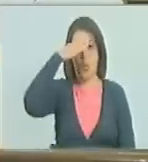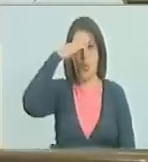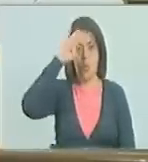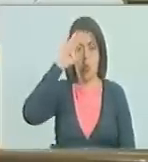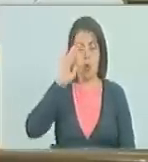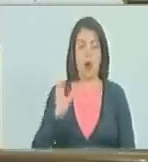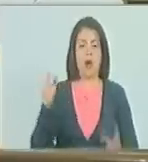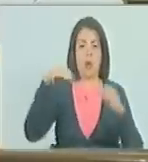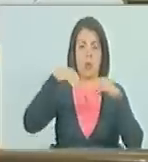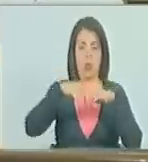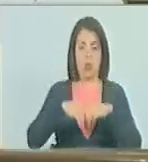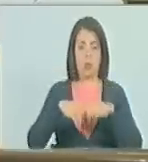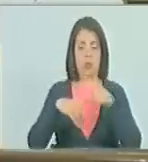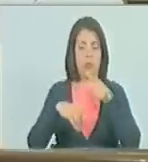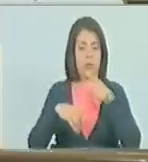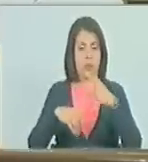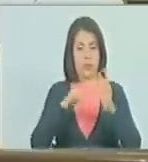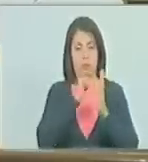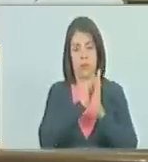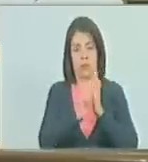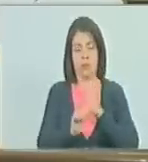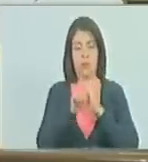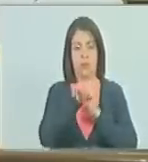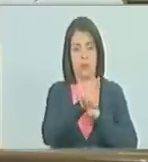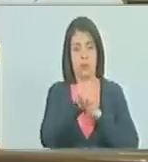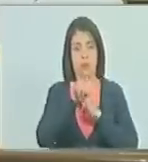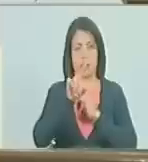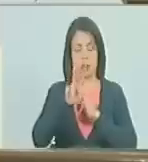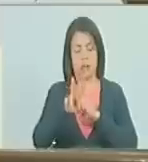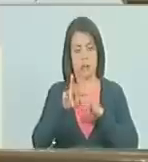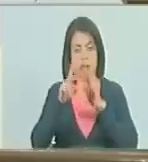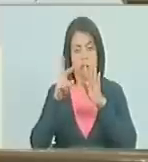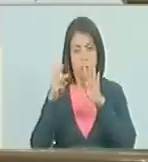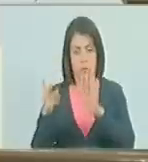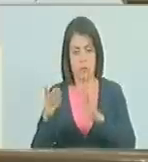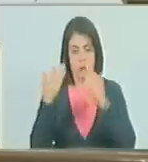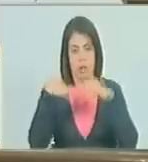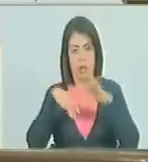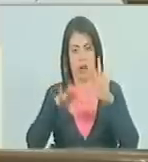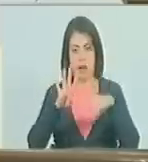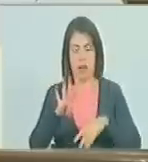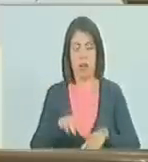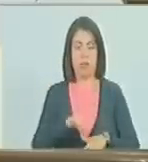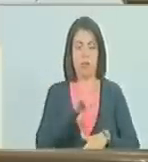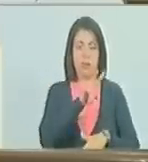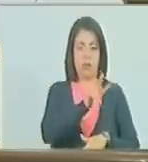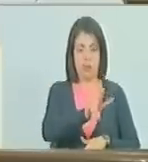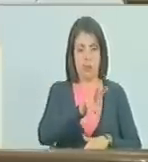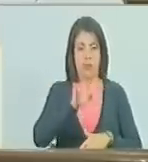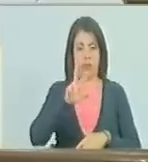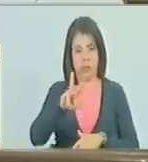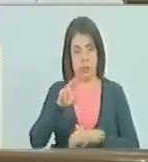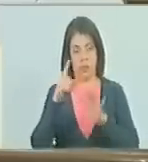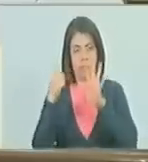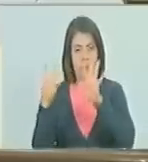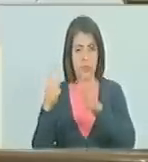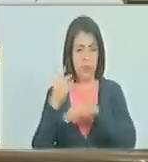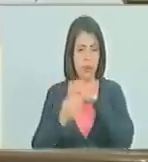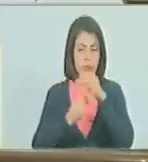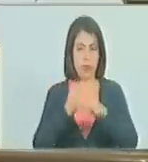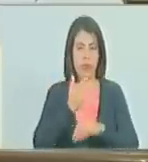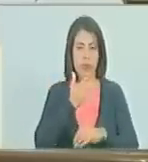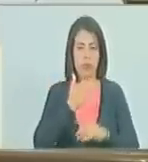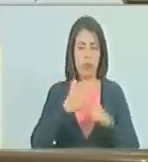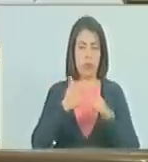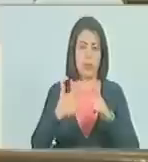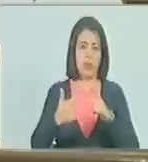de conformidad con lo previsto en los artículos 187, numeral 14, y 236, numeral